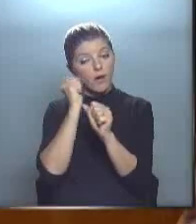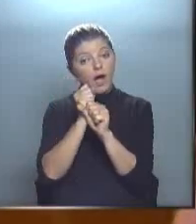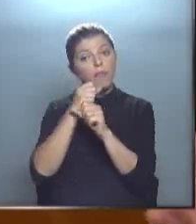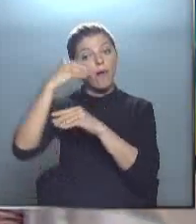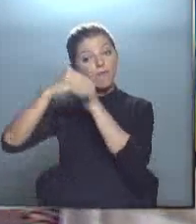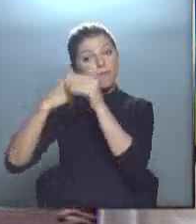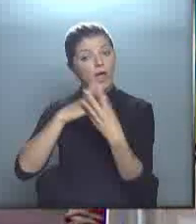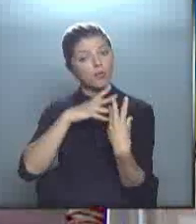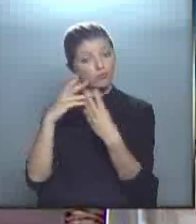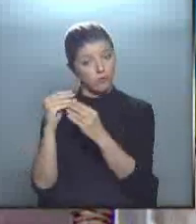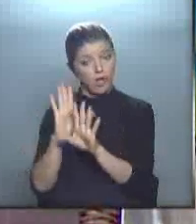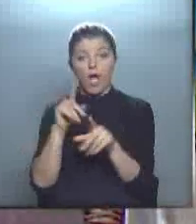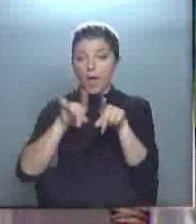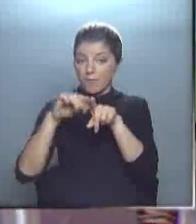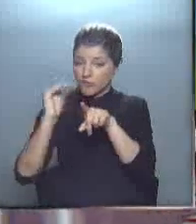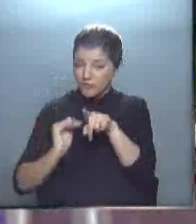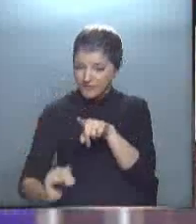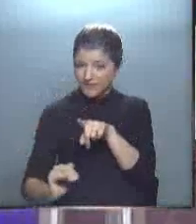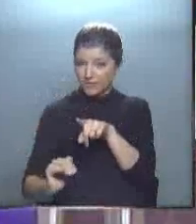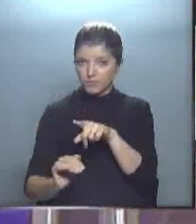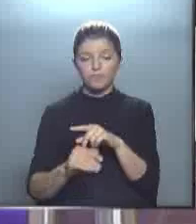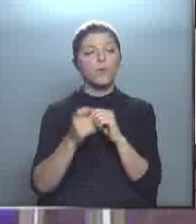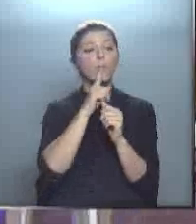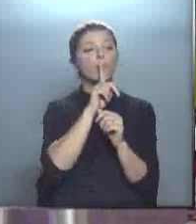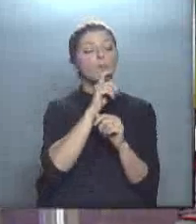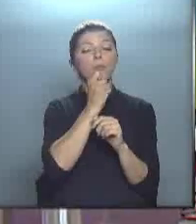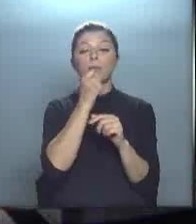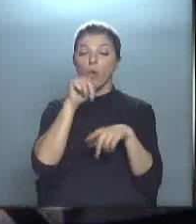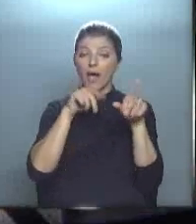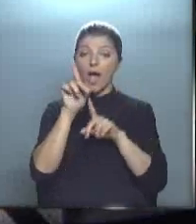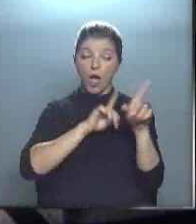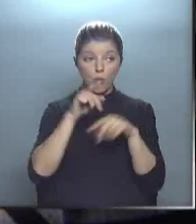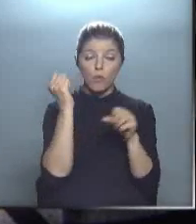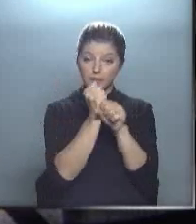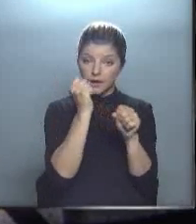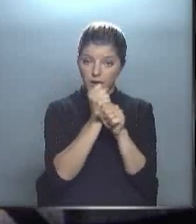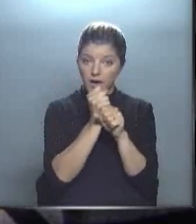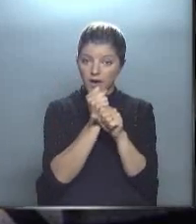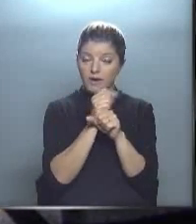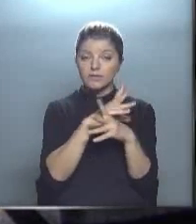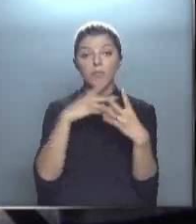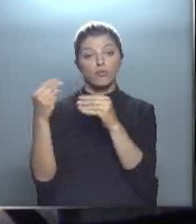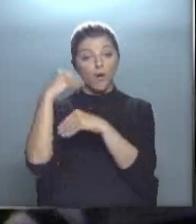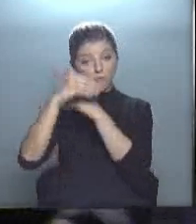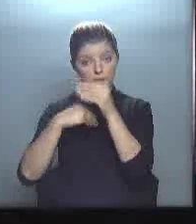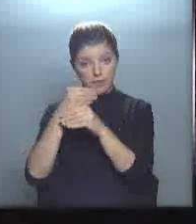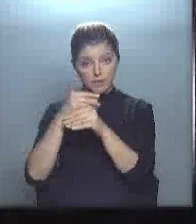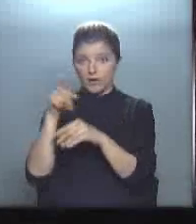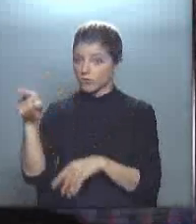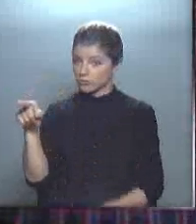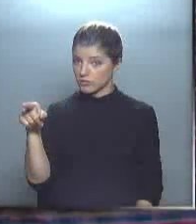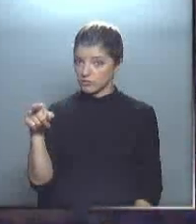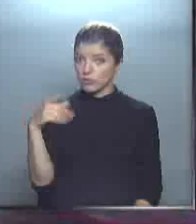¿Alguien banca a la familia acá? ¿A los hermanos? ¿Alguien tiene esa posibilidad? ¿Usted? Cuénteme esa, historia. Micrófono al